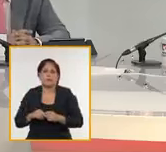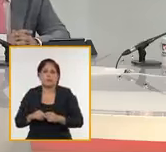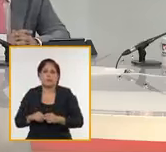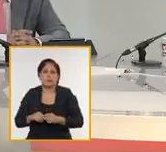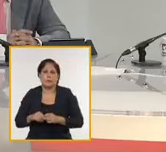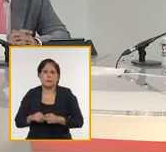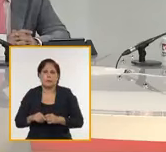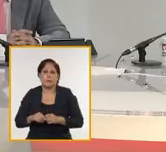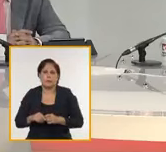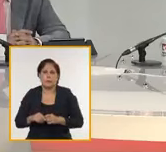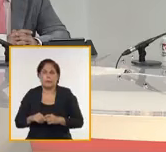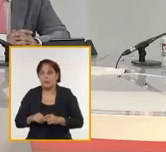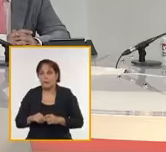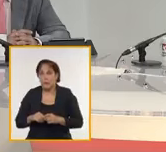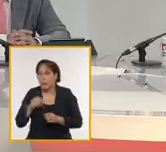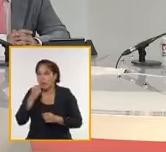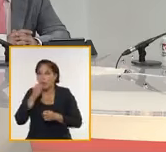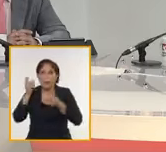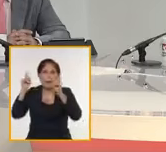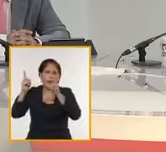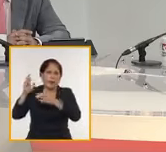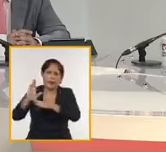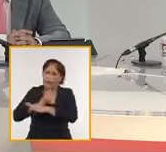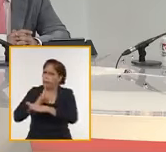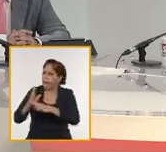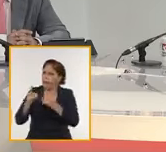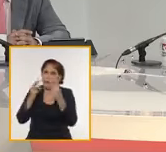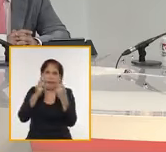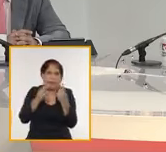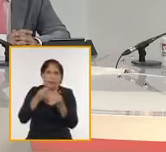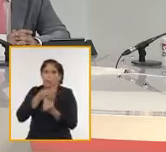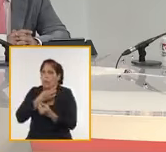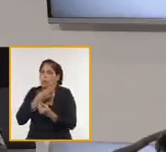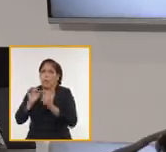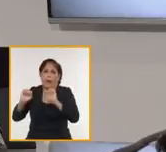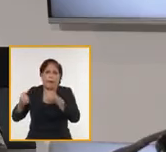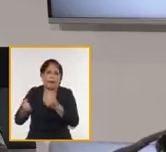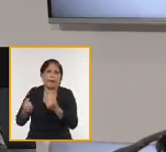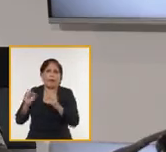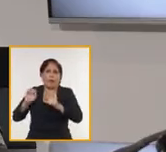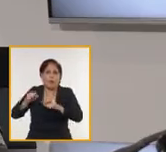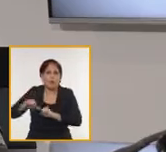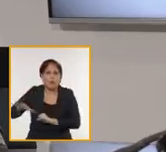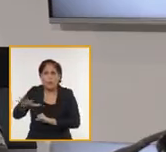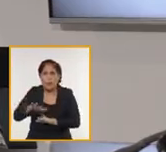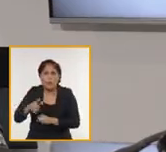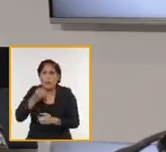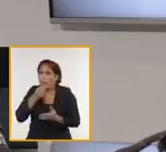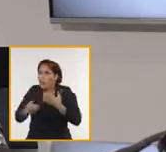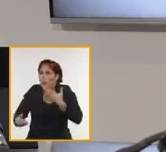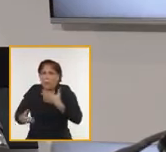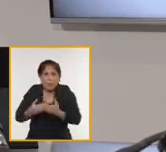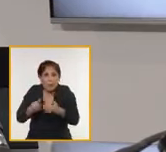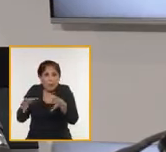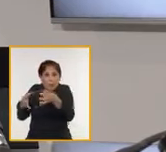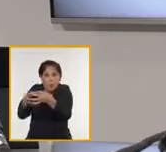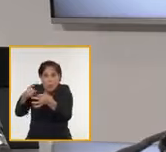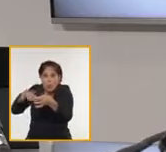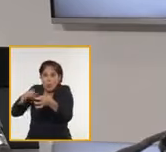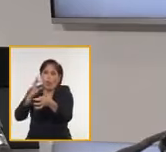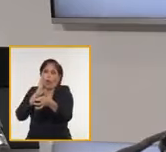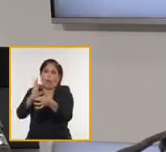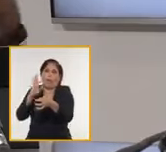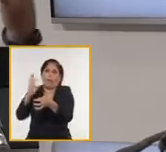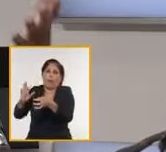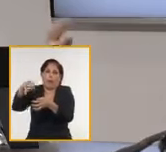unipolar a un mundo multipolar, esto tiene un valor extraordinario. Está dando muestras que se puede transitar hacia